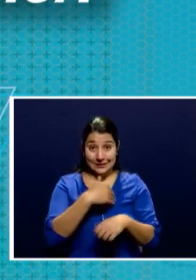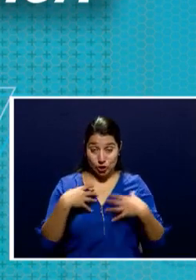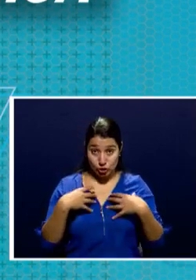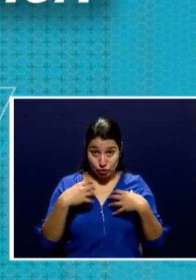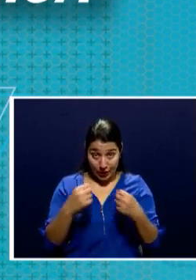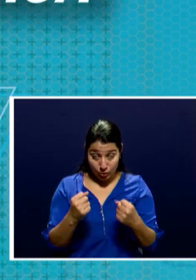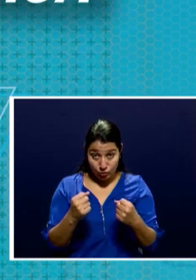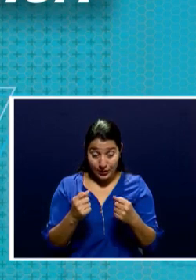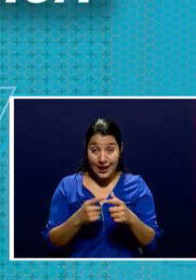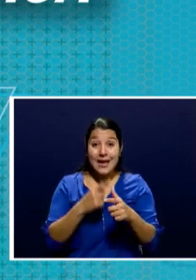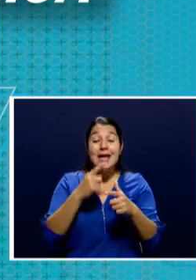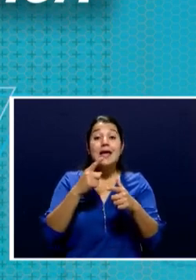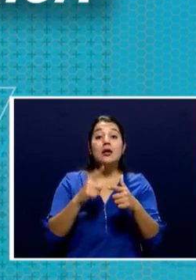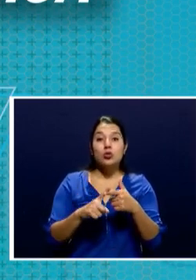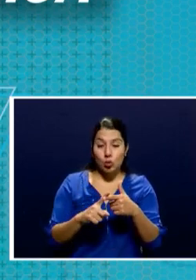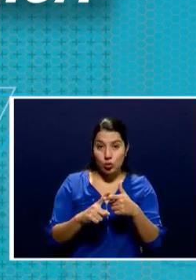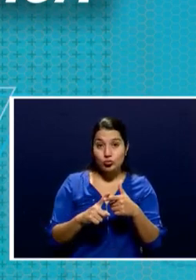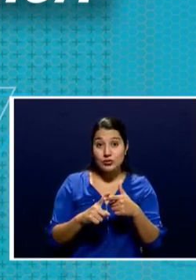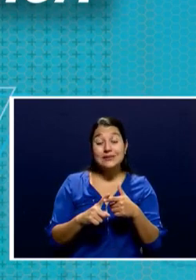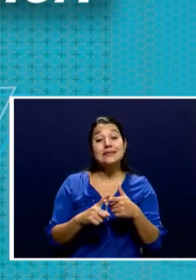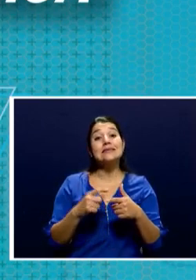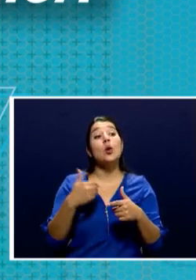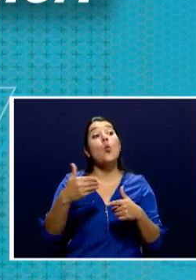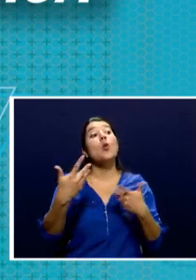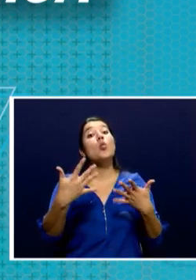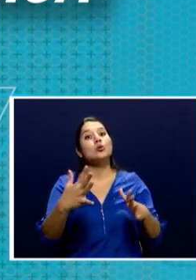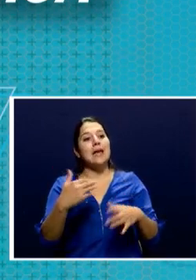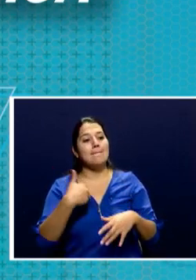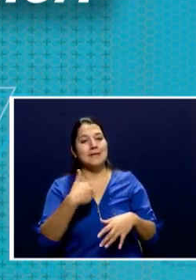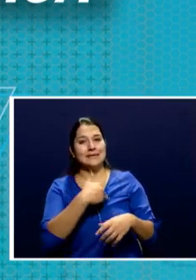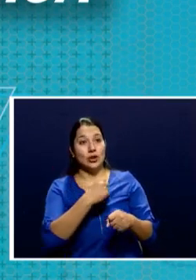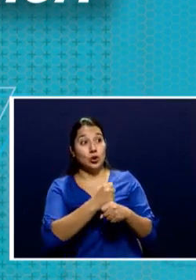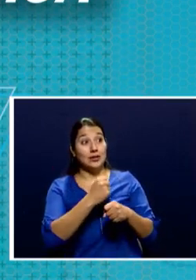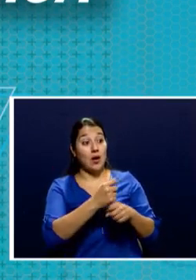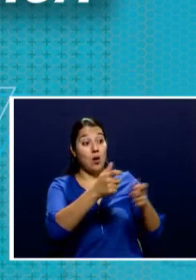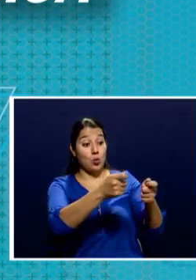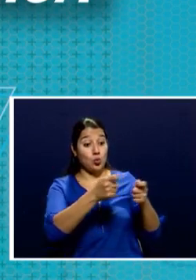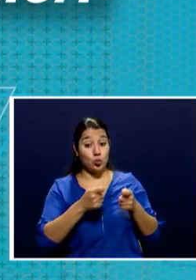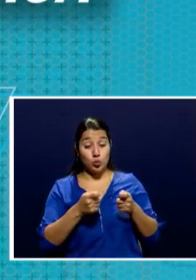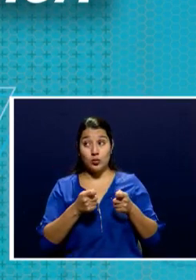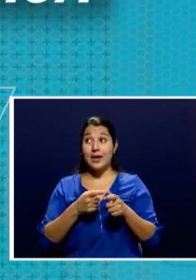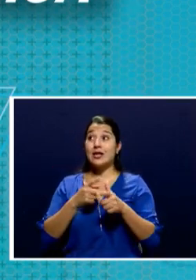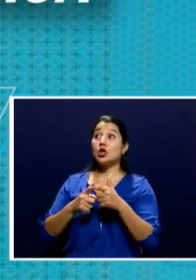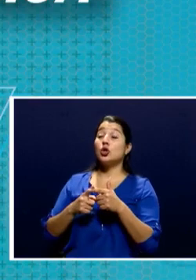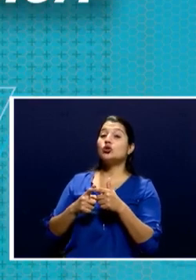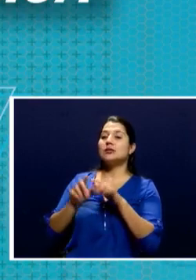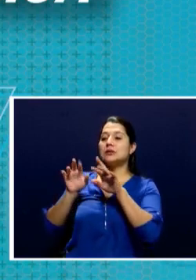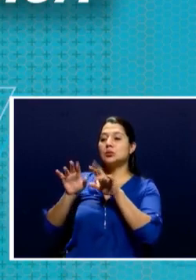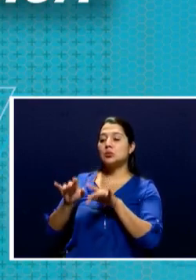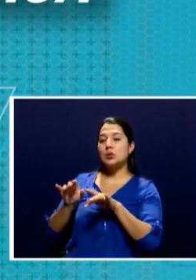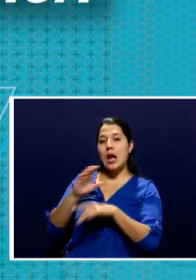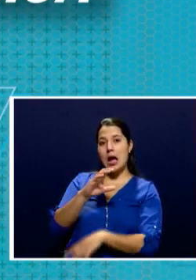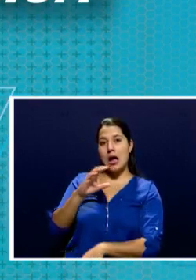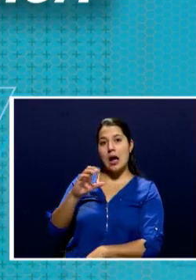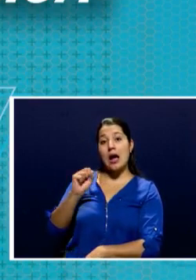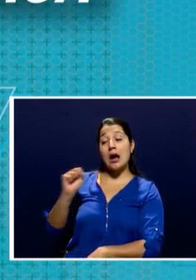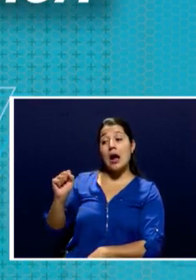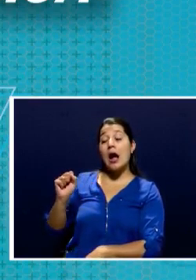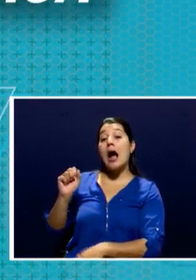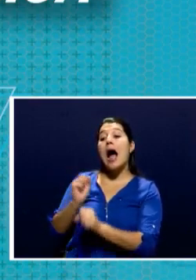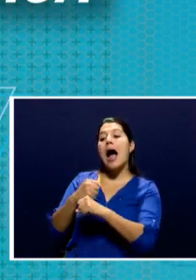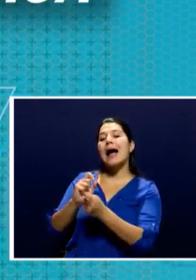finalmente la empresa va a hacer el reporte a la Caja conforme los salarios que finalmente estaría pagando, porque esta reducción de la jornada